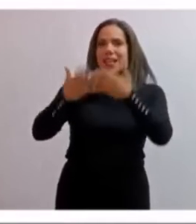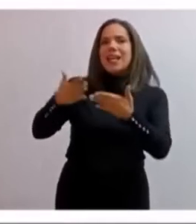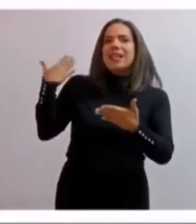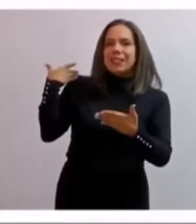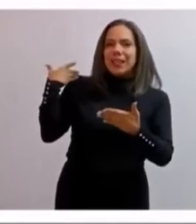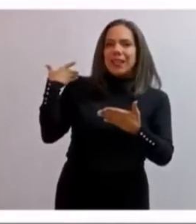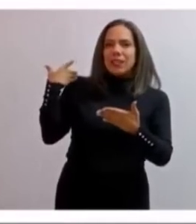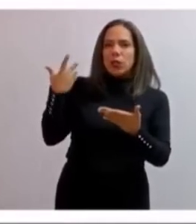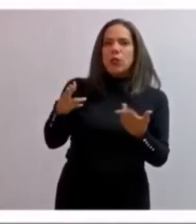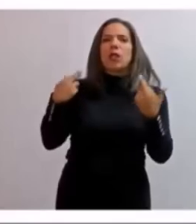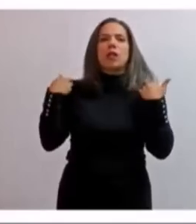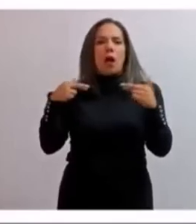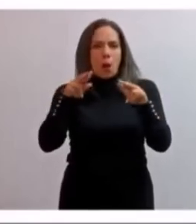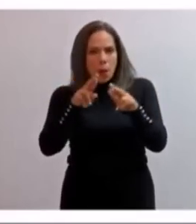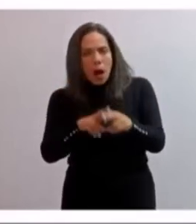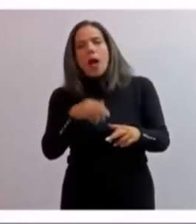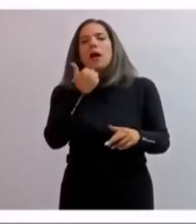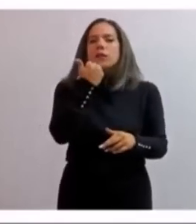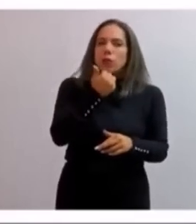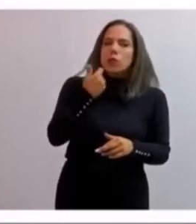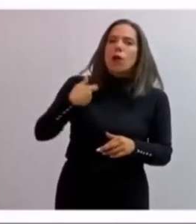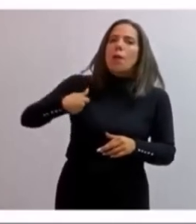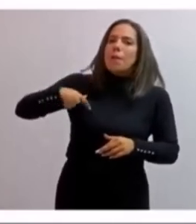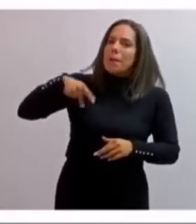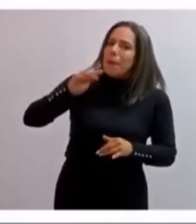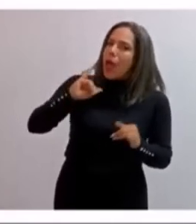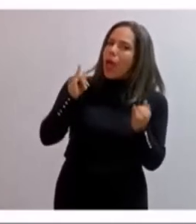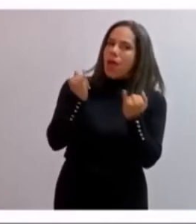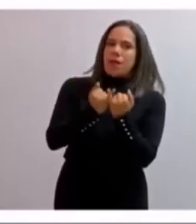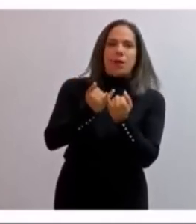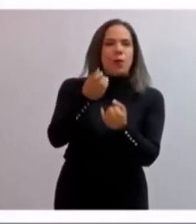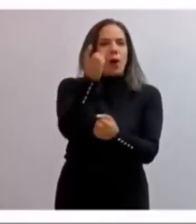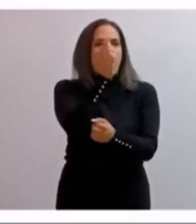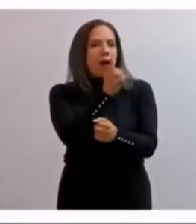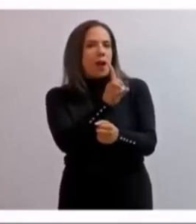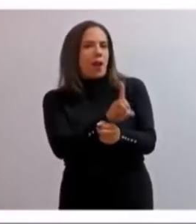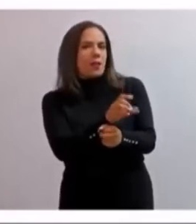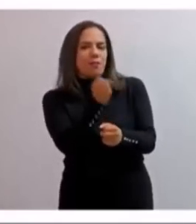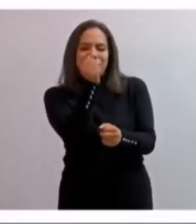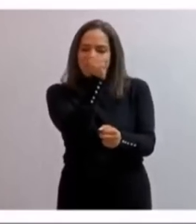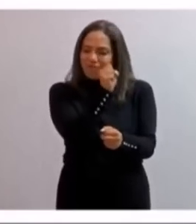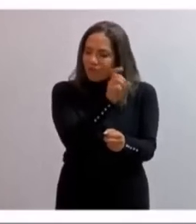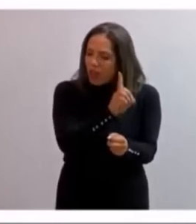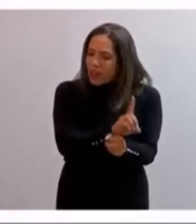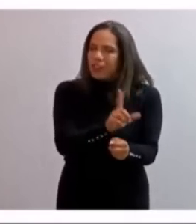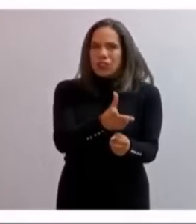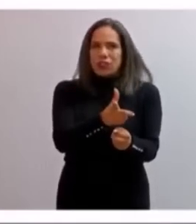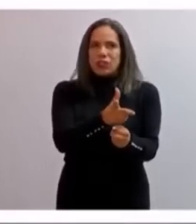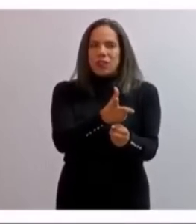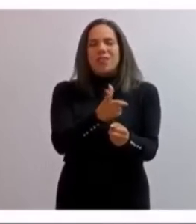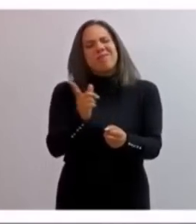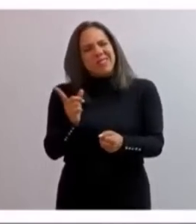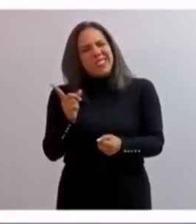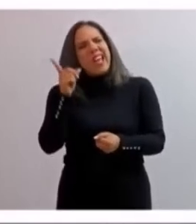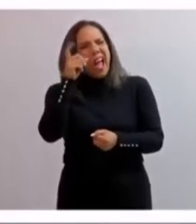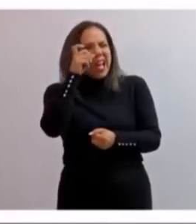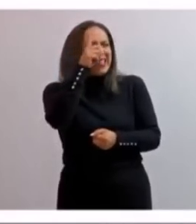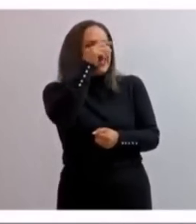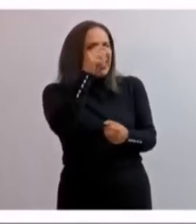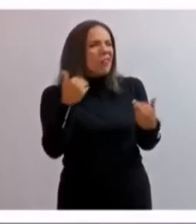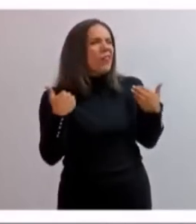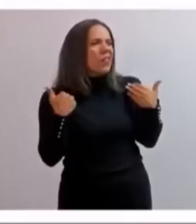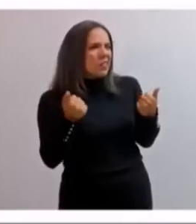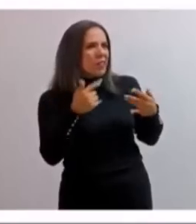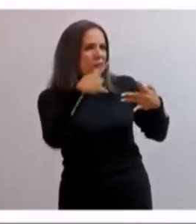pero también en el papel de la sociedad. Y en ese sentido es muy difícil que se comprenda todas las dimensiones